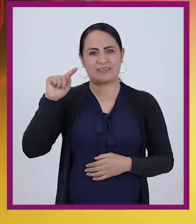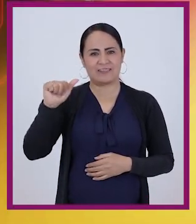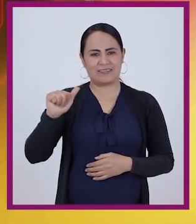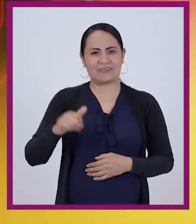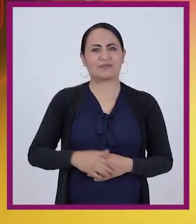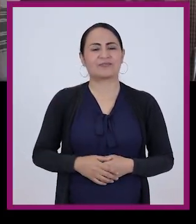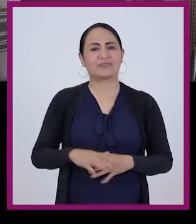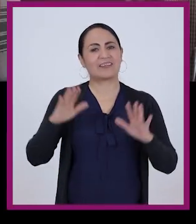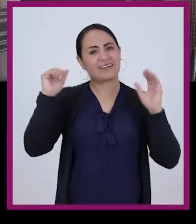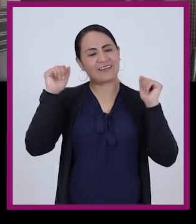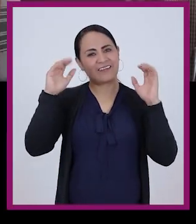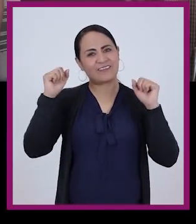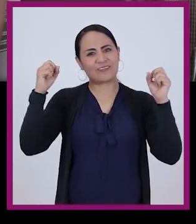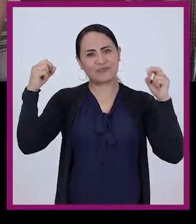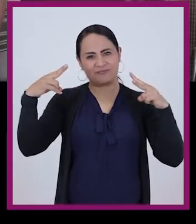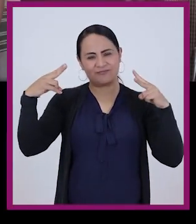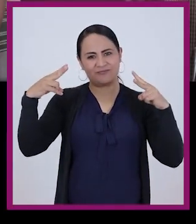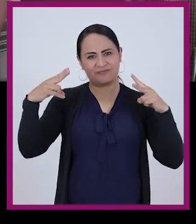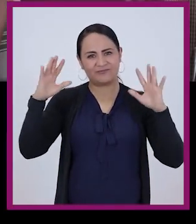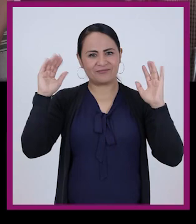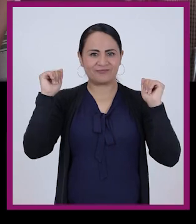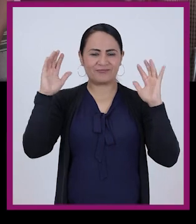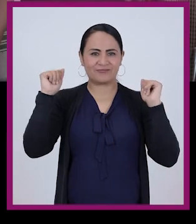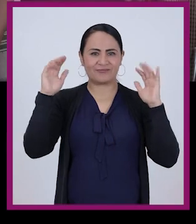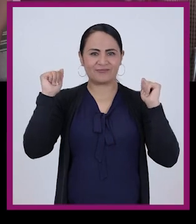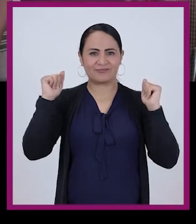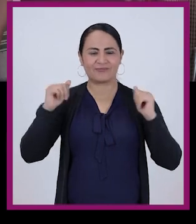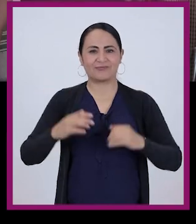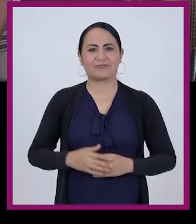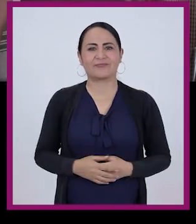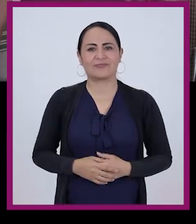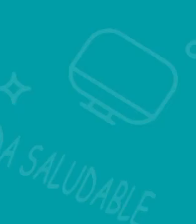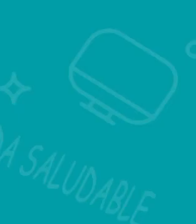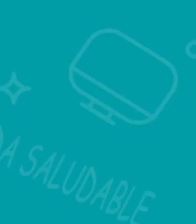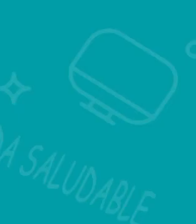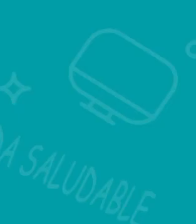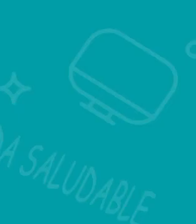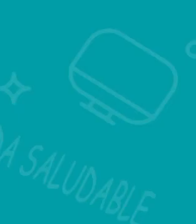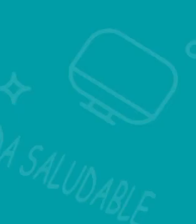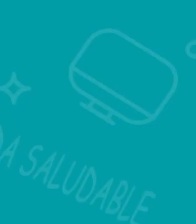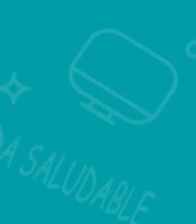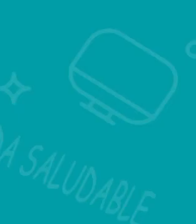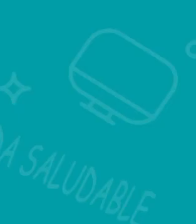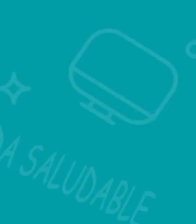yo, Agatha. Adiós y hasta la próxima. Adiós.